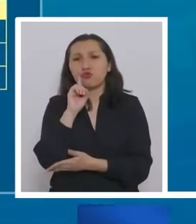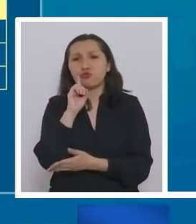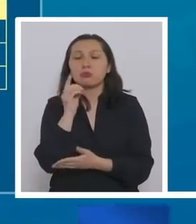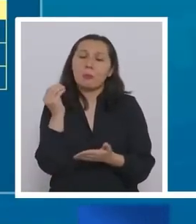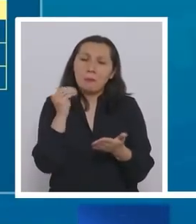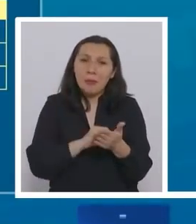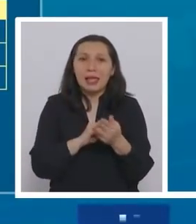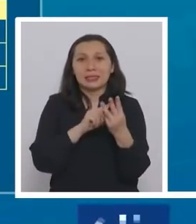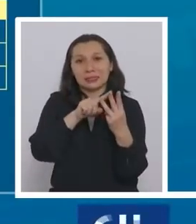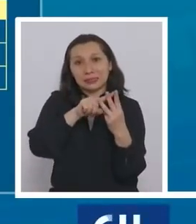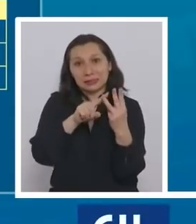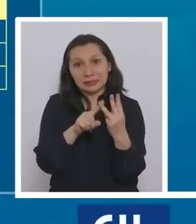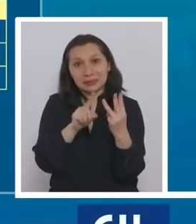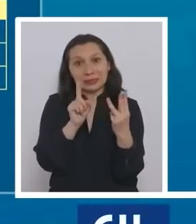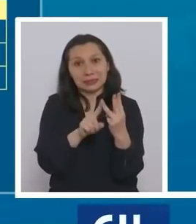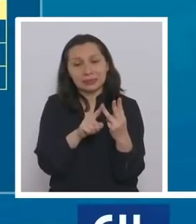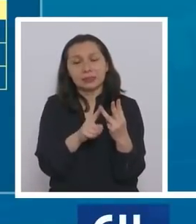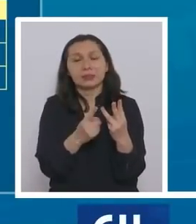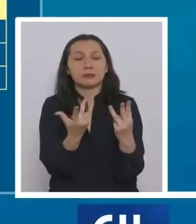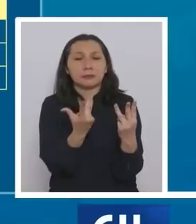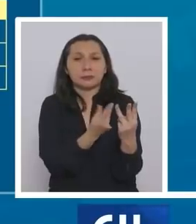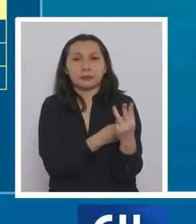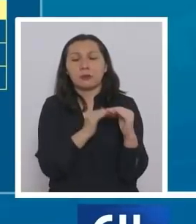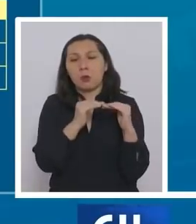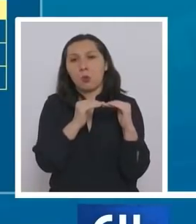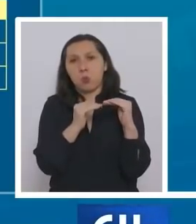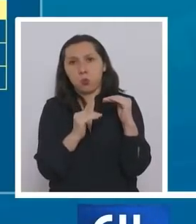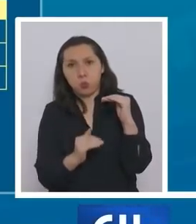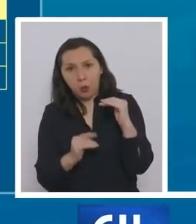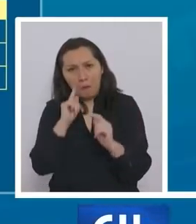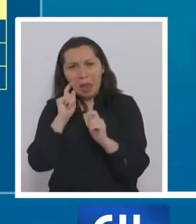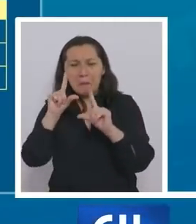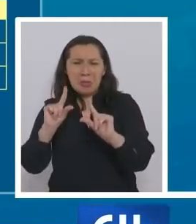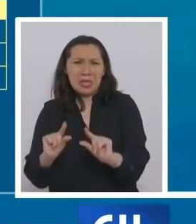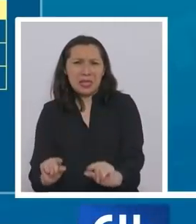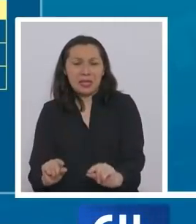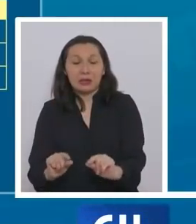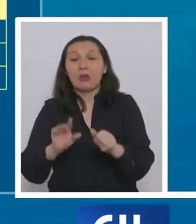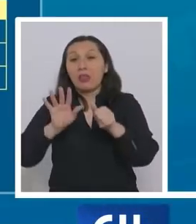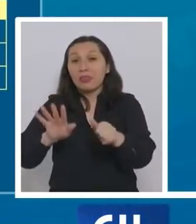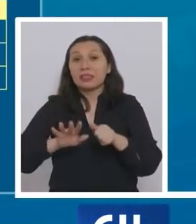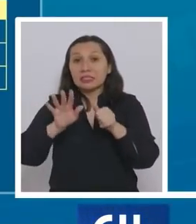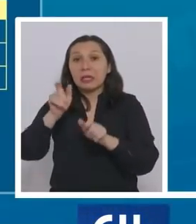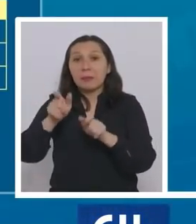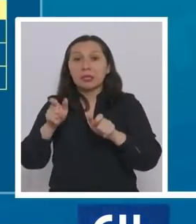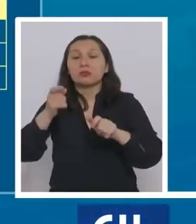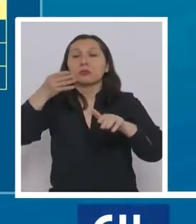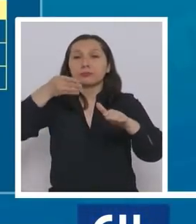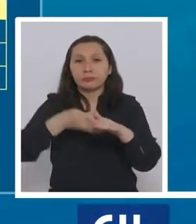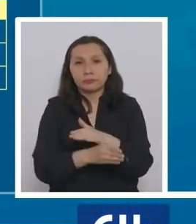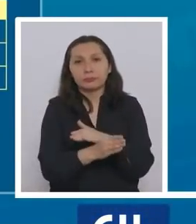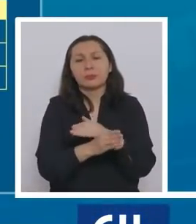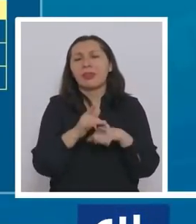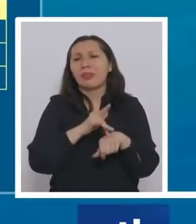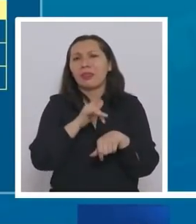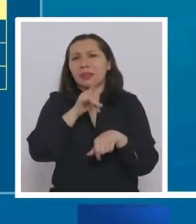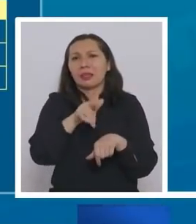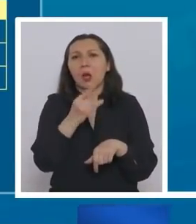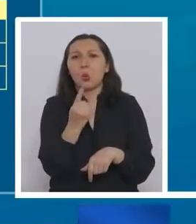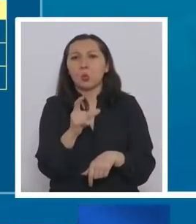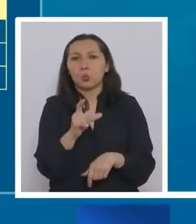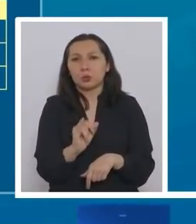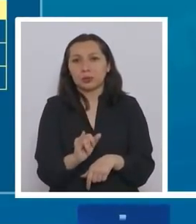de refuerzo y 14 días, el riesgo disminuye aún más, ya que solo 16 ingresaron a una cama crítica, es